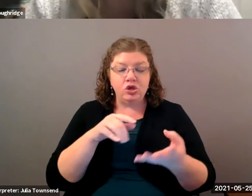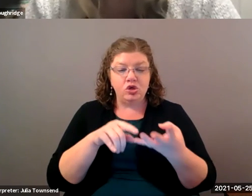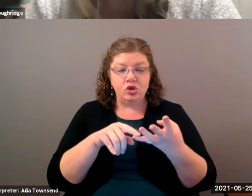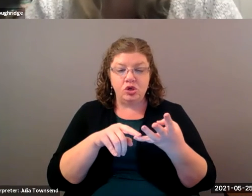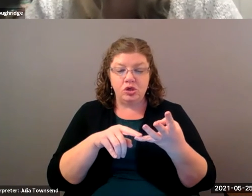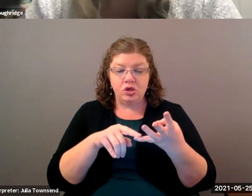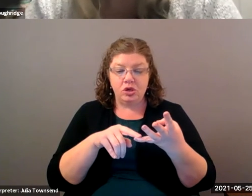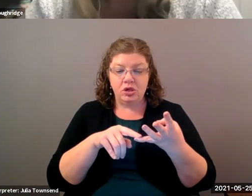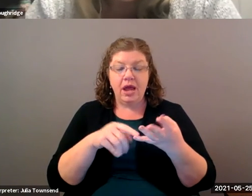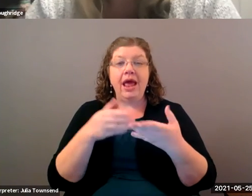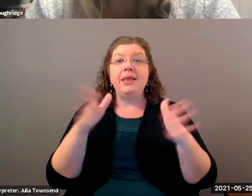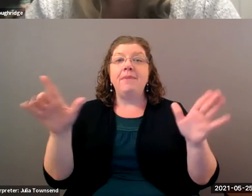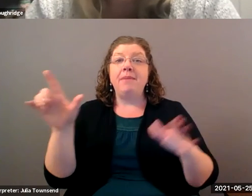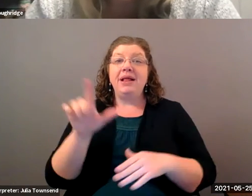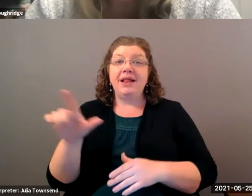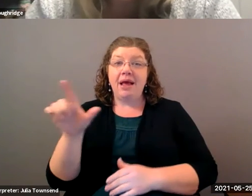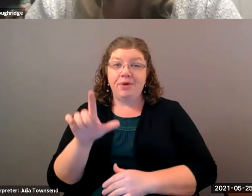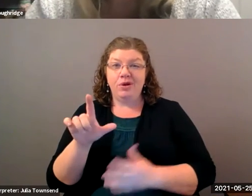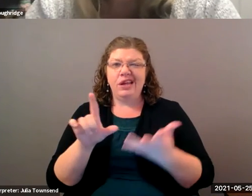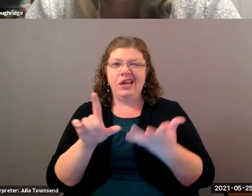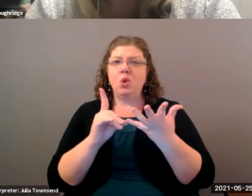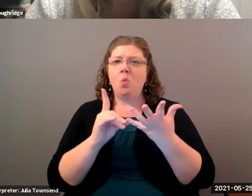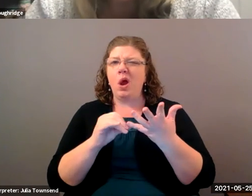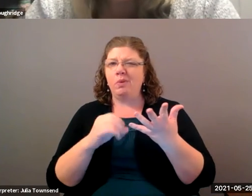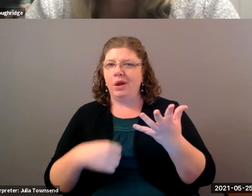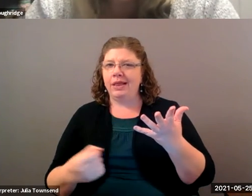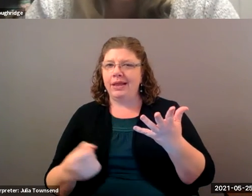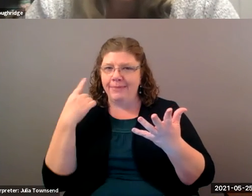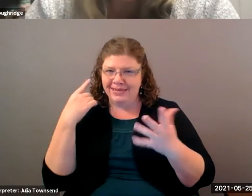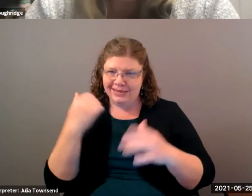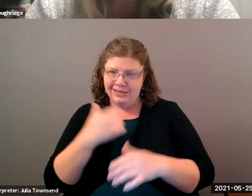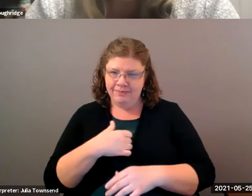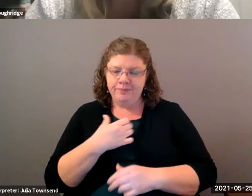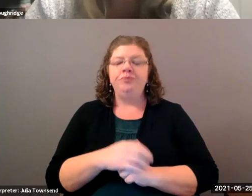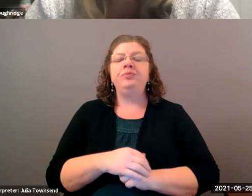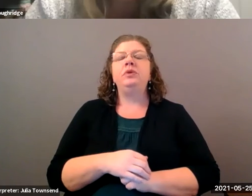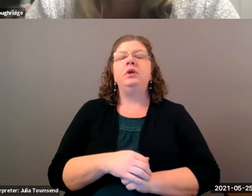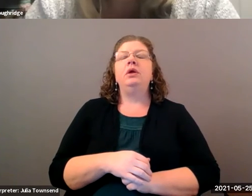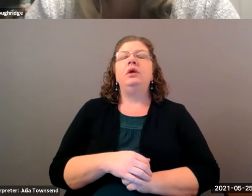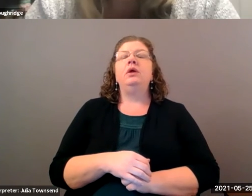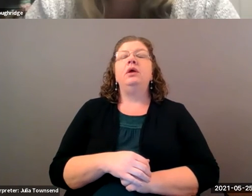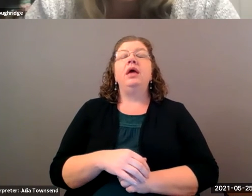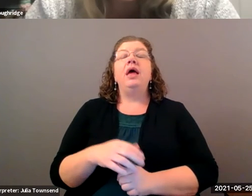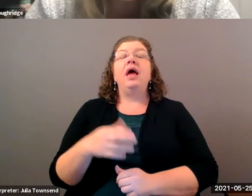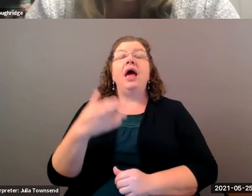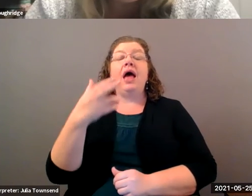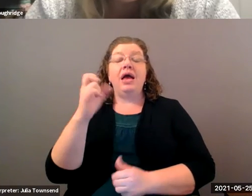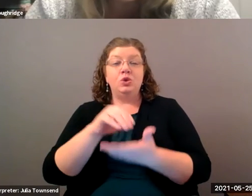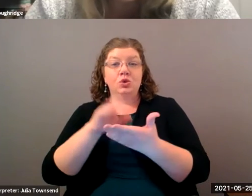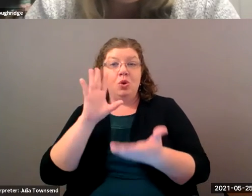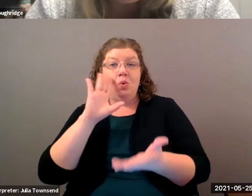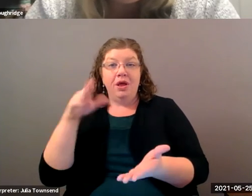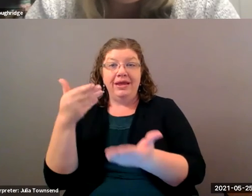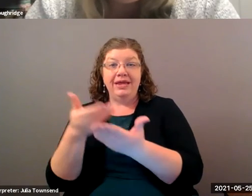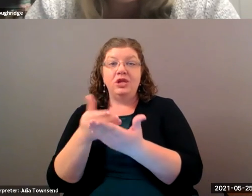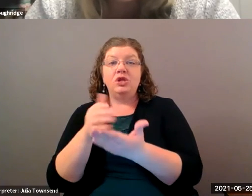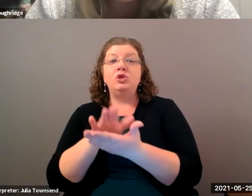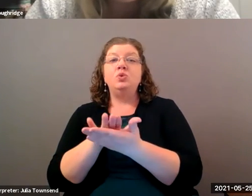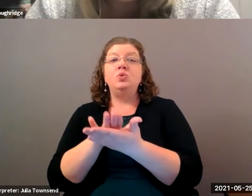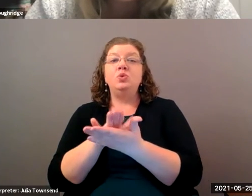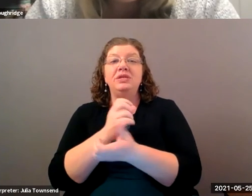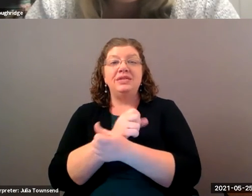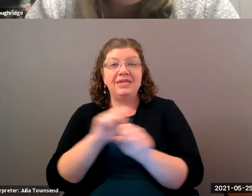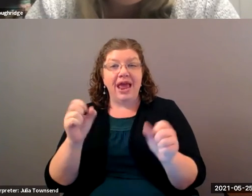Center y también la Biblioteca Pública. Estamos muy emocionados de esas excursiones. Y además, los estudiantes